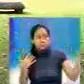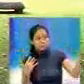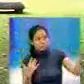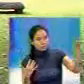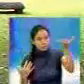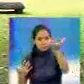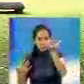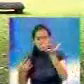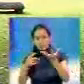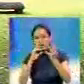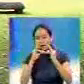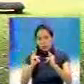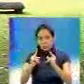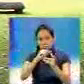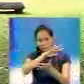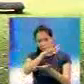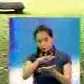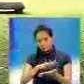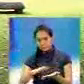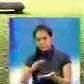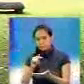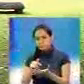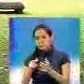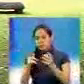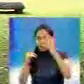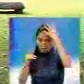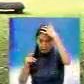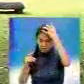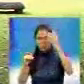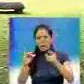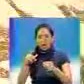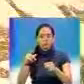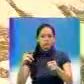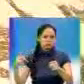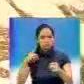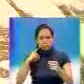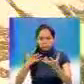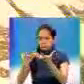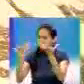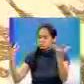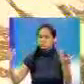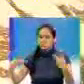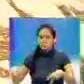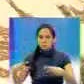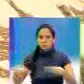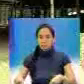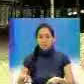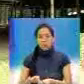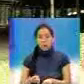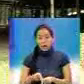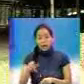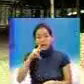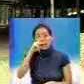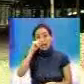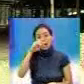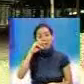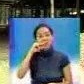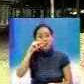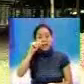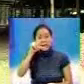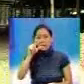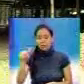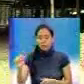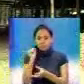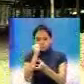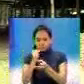caer, digamos, a Caminal Cuyú, la otra cabeza de los comercios. Debido a que Caminal Cuyú dominaba las minas